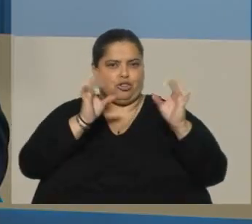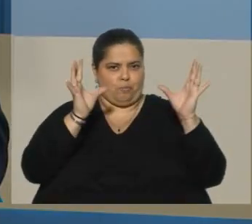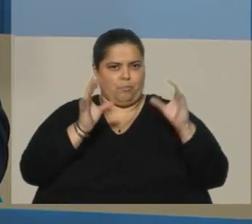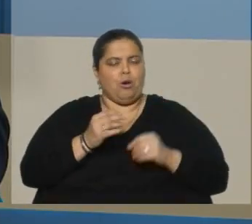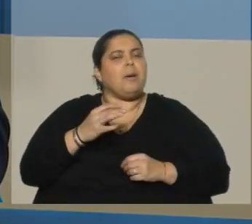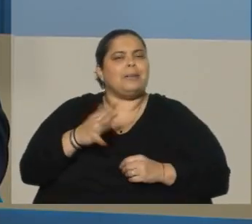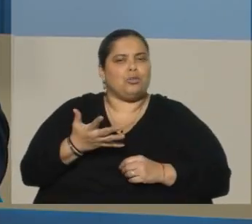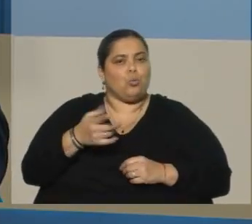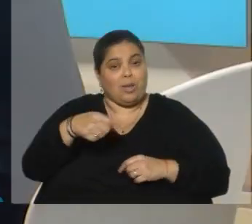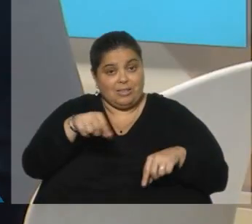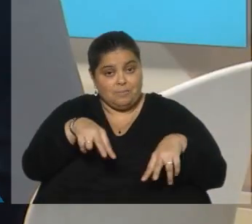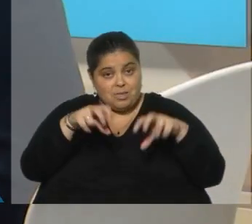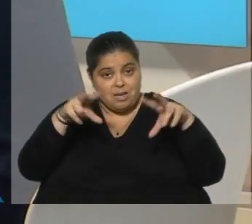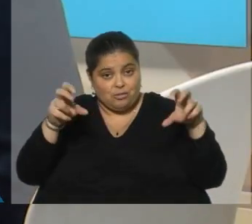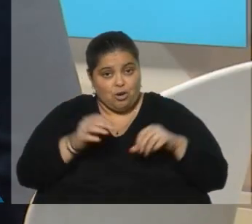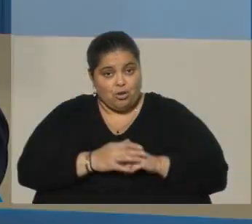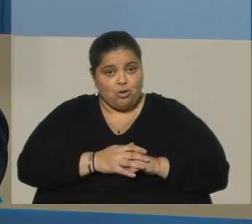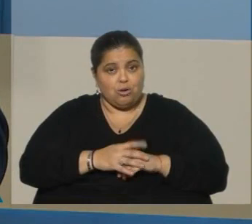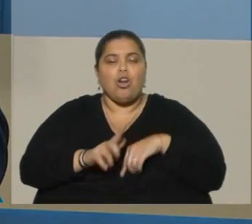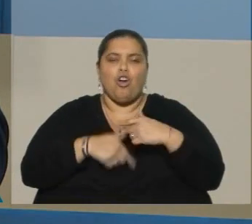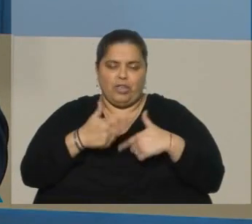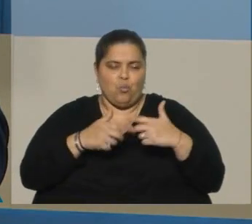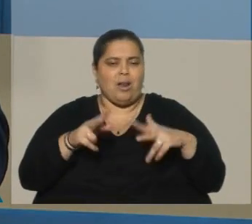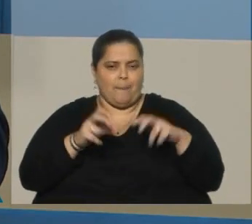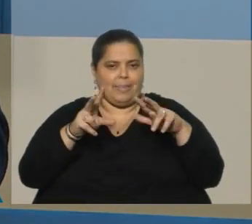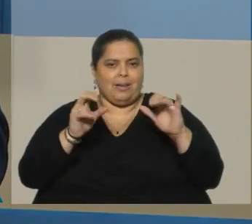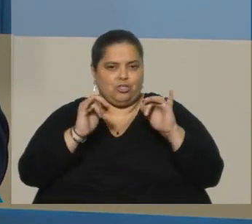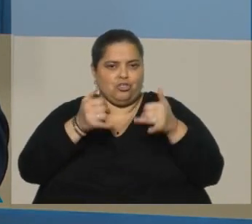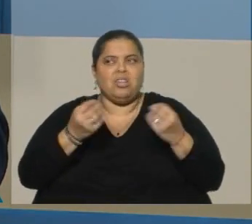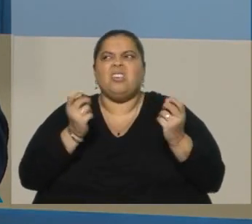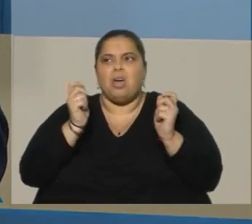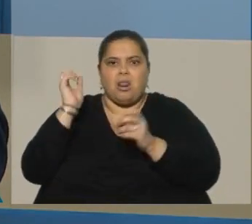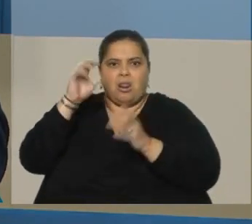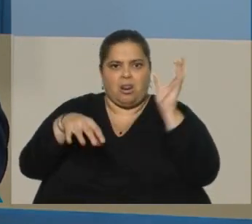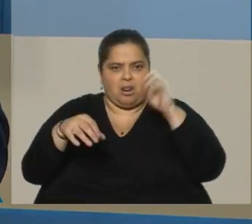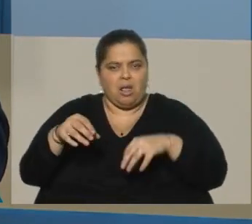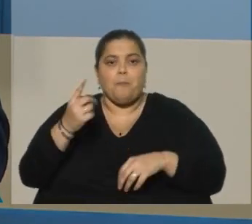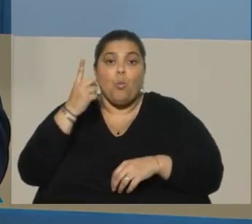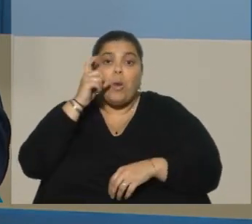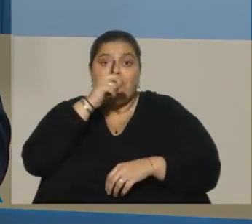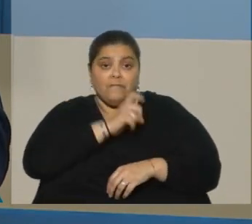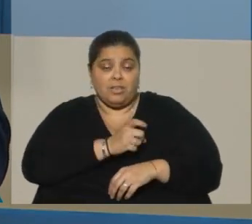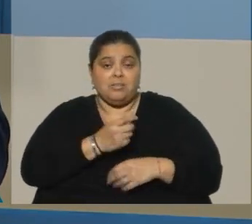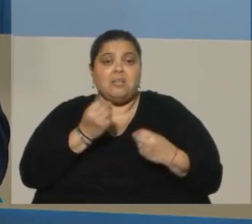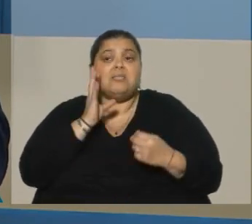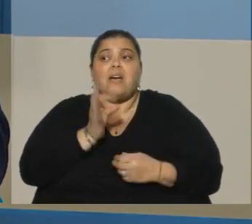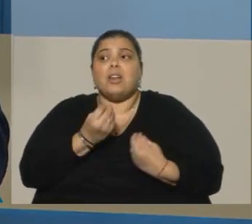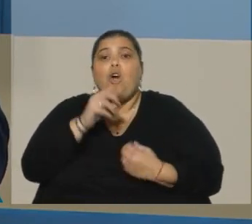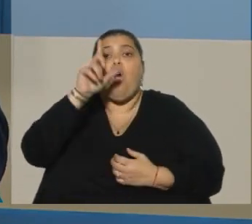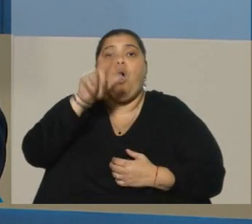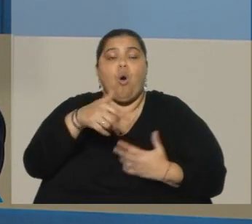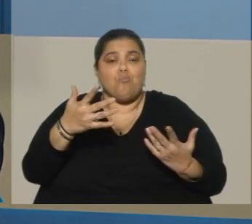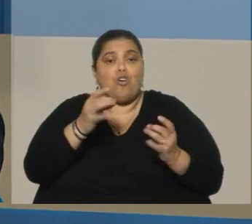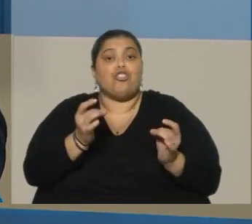eso ahora? ¿Sigue la investigación administrativa? Una investigación. Es difícil determinar las causas porque no